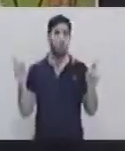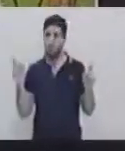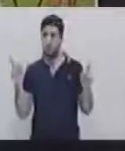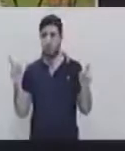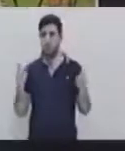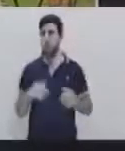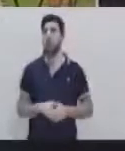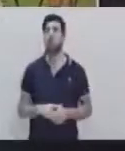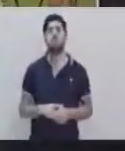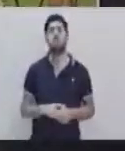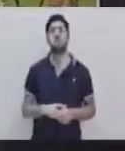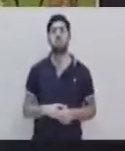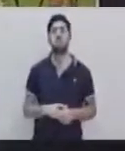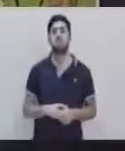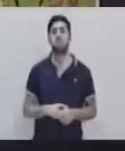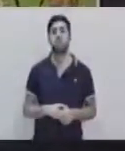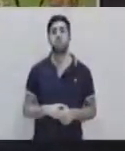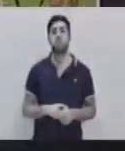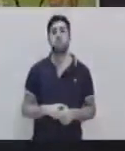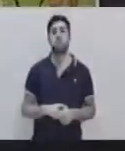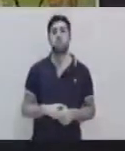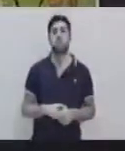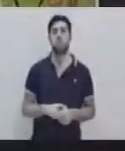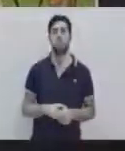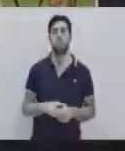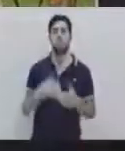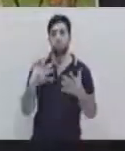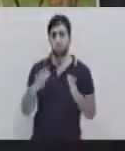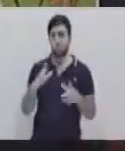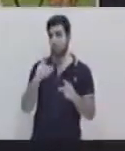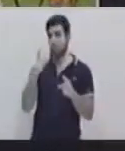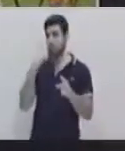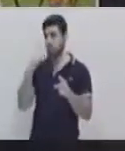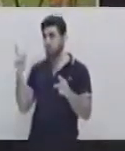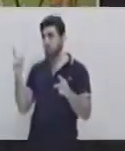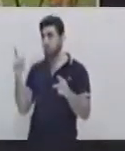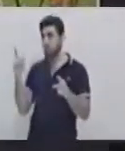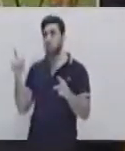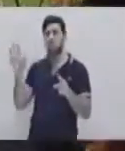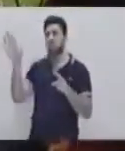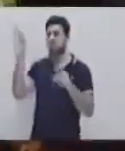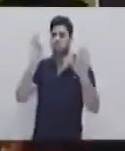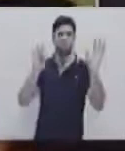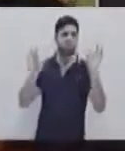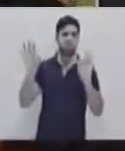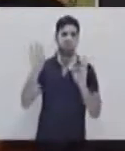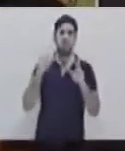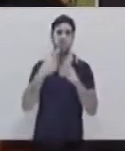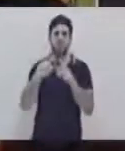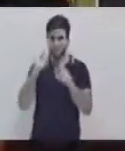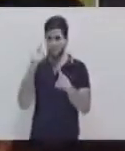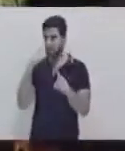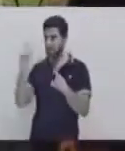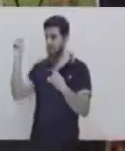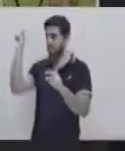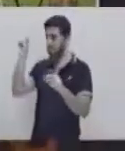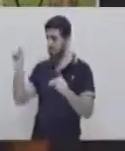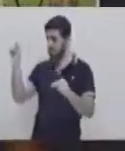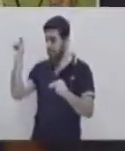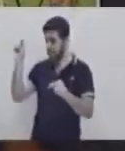niña. En el espacio vemos un pato y vemos un